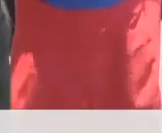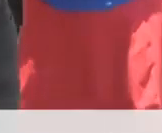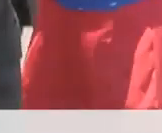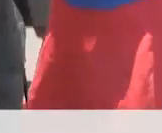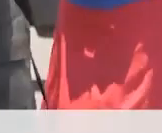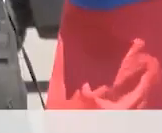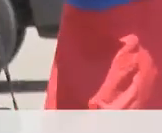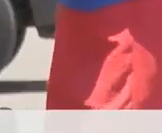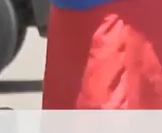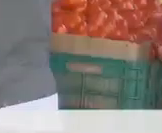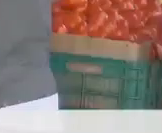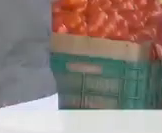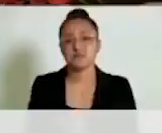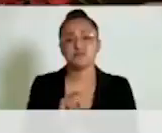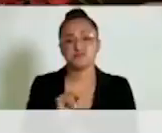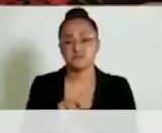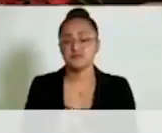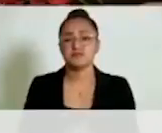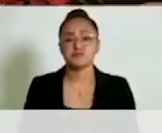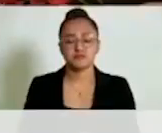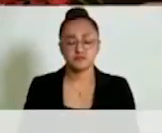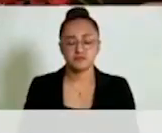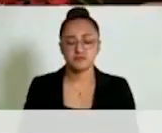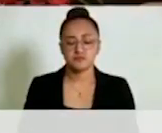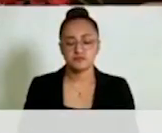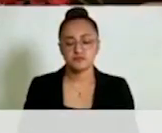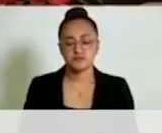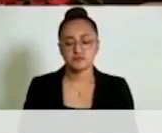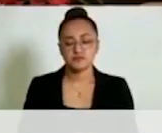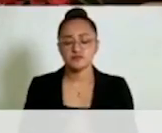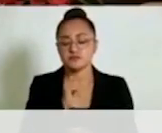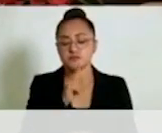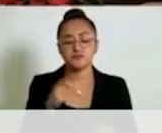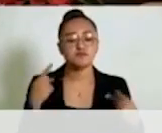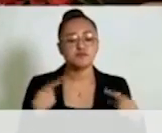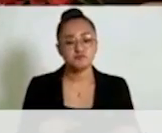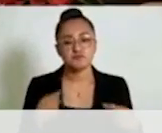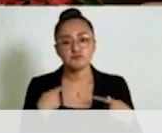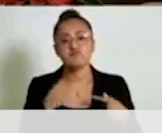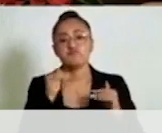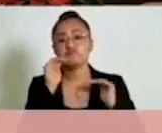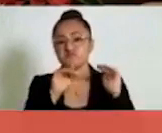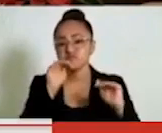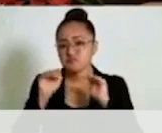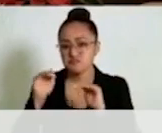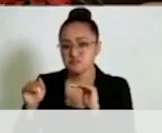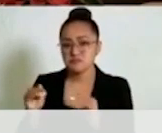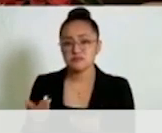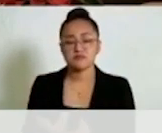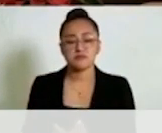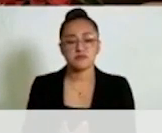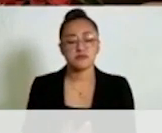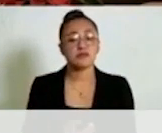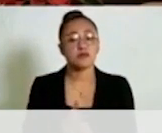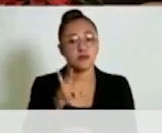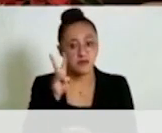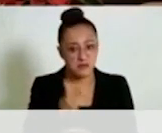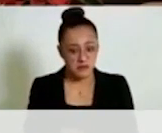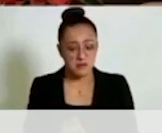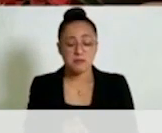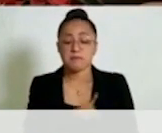miedo a los efectos del SARS-CoV-2. Llamo a la gente a tenerle miedo al COVID.